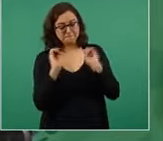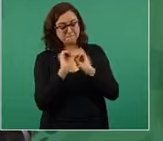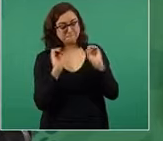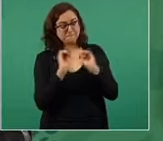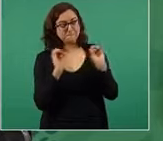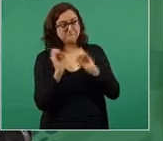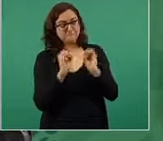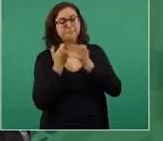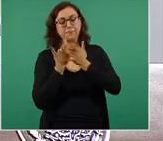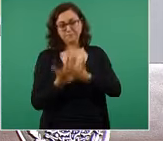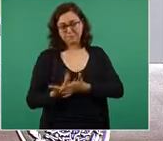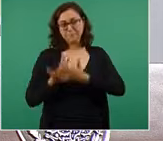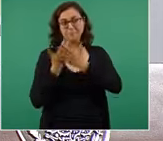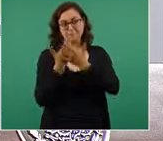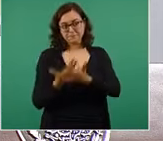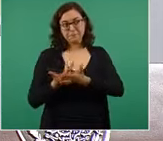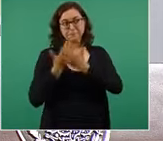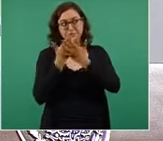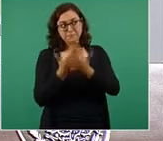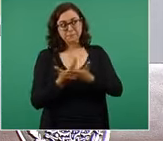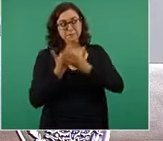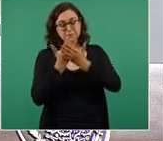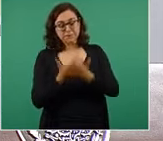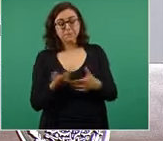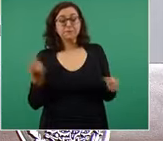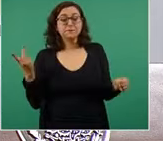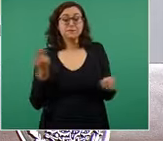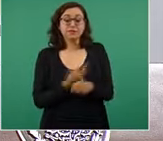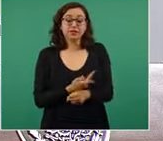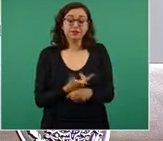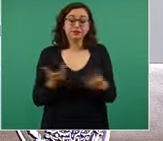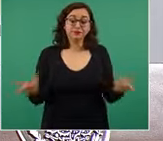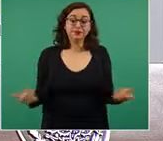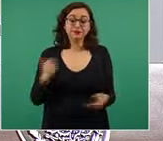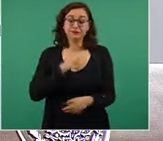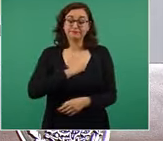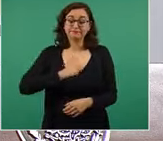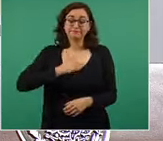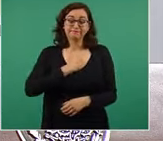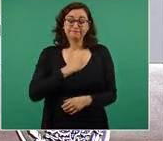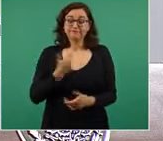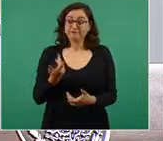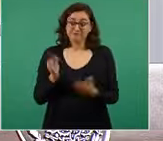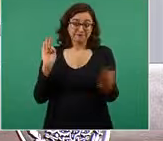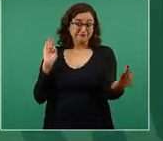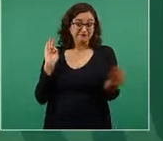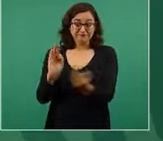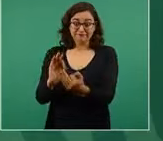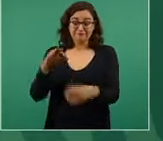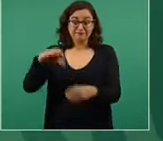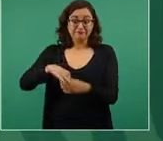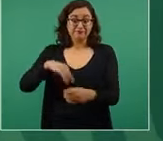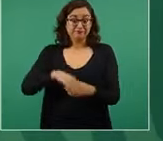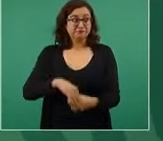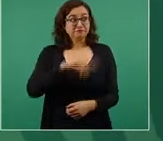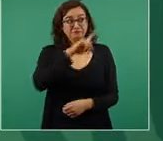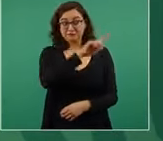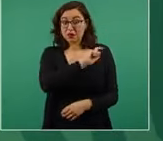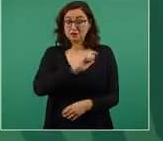ha habido hasta ahora. Y es lamentable porque hay elecciones y están